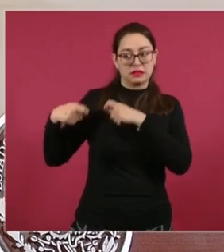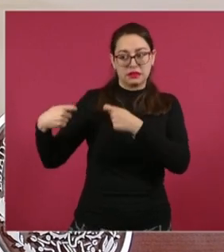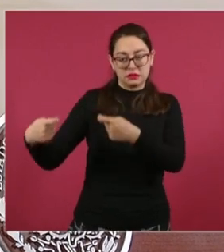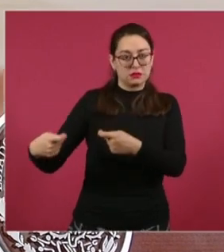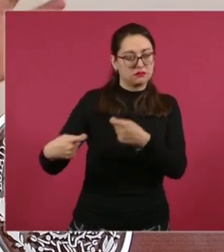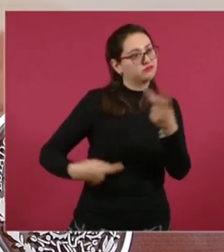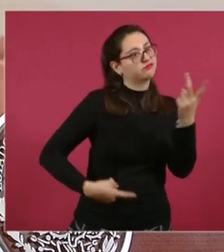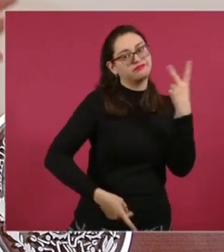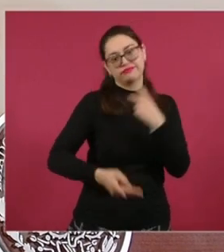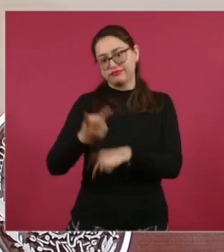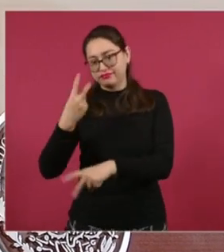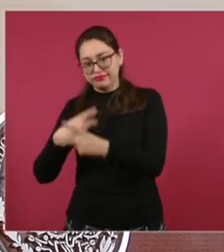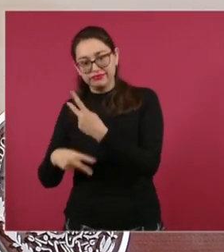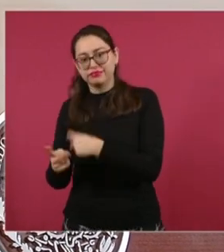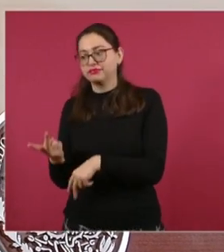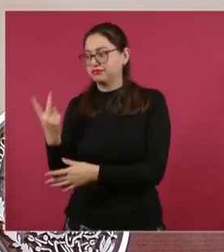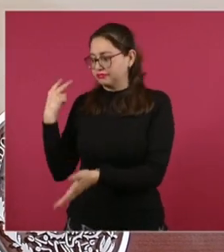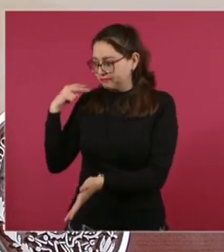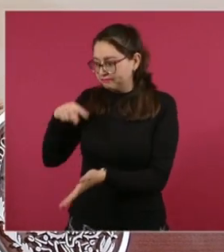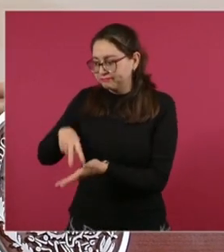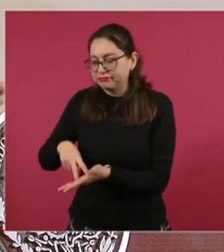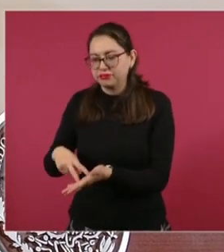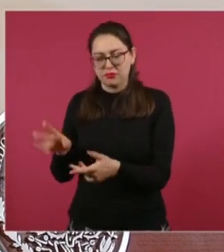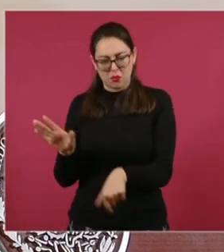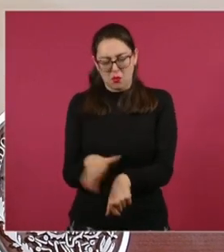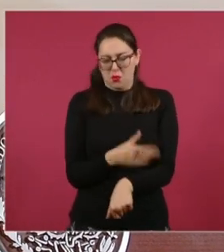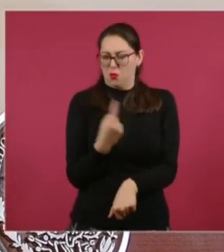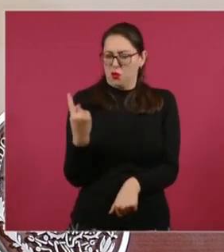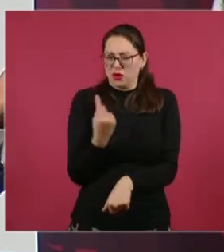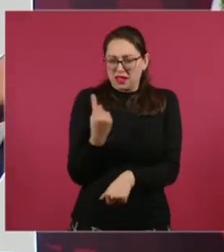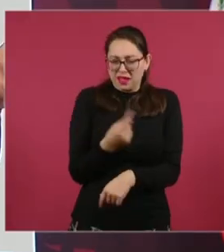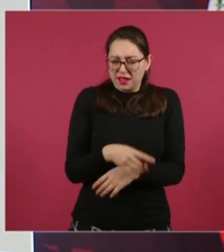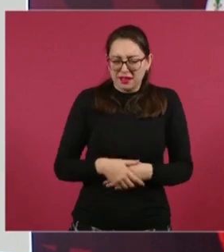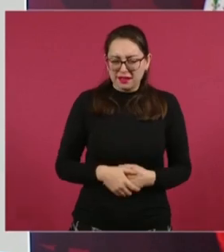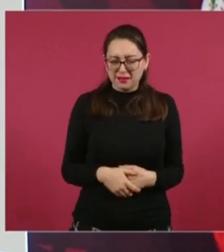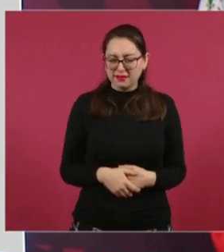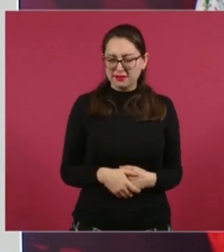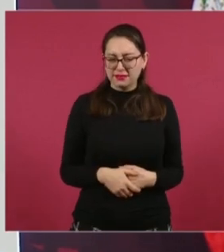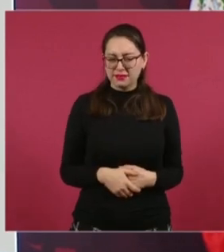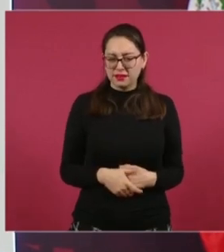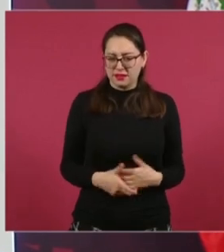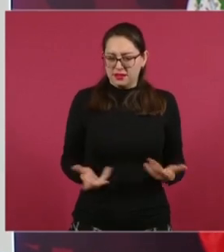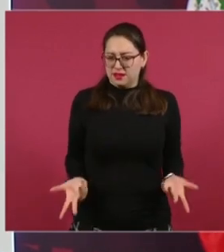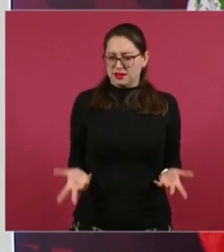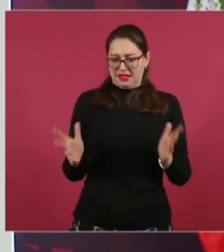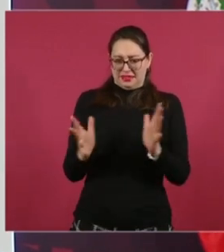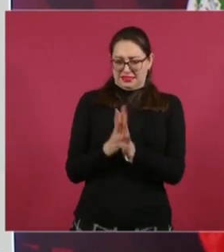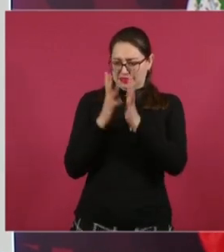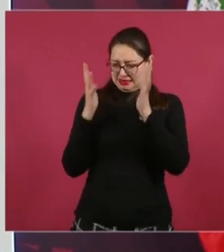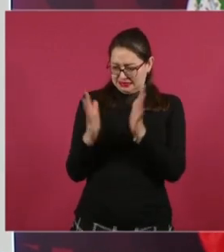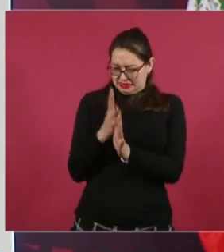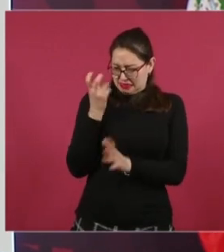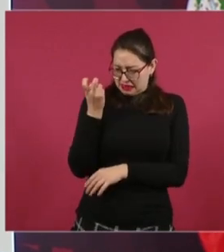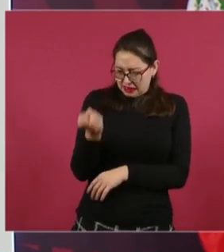por qué quieren seguir participando,